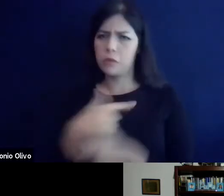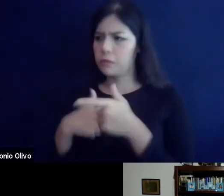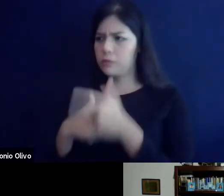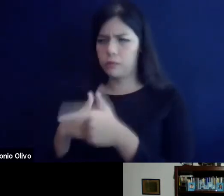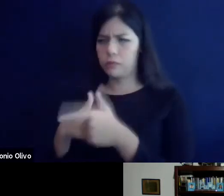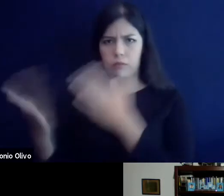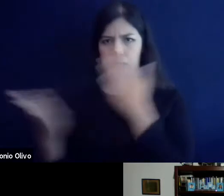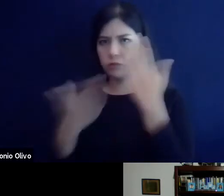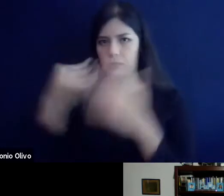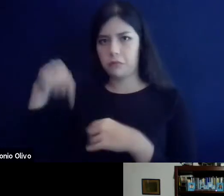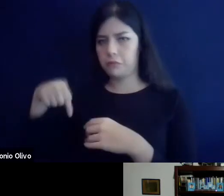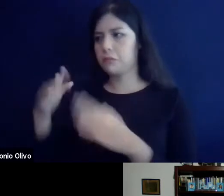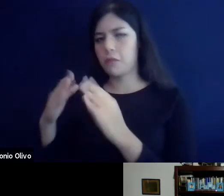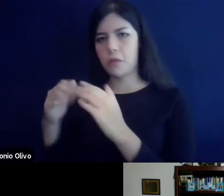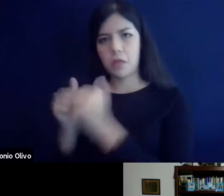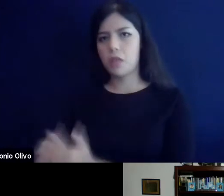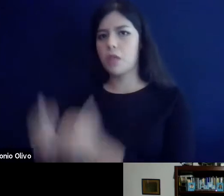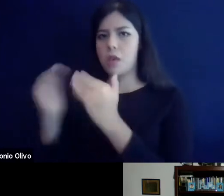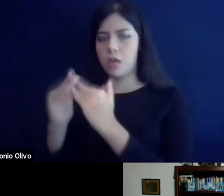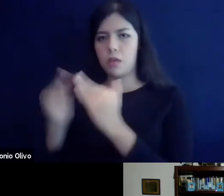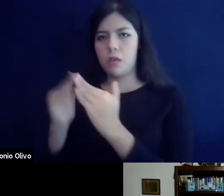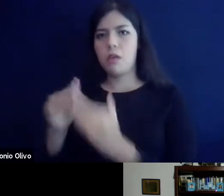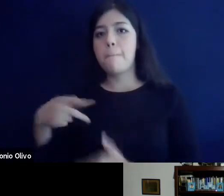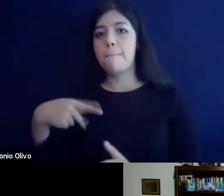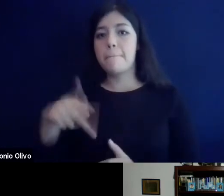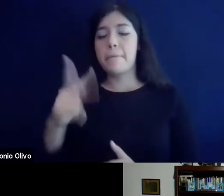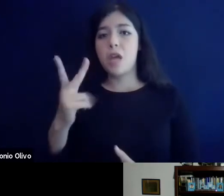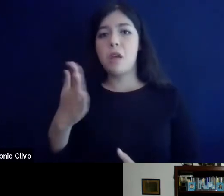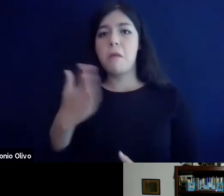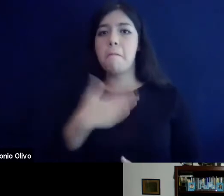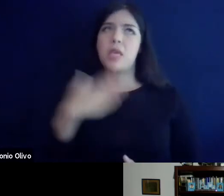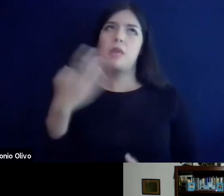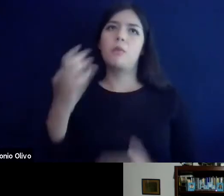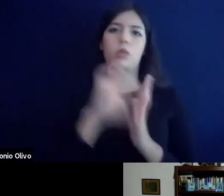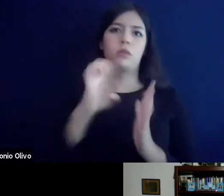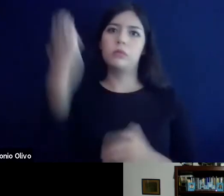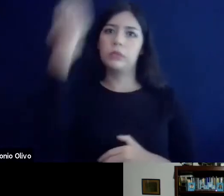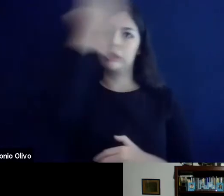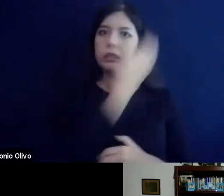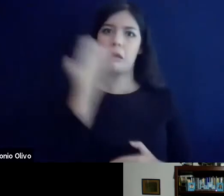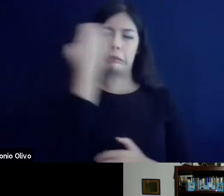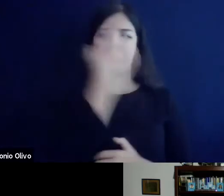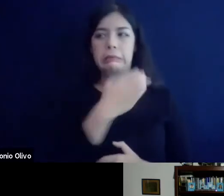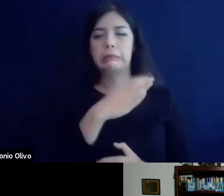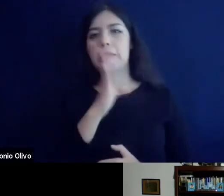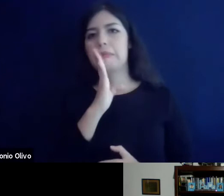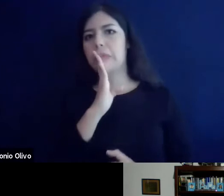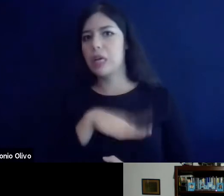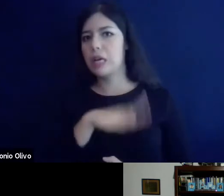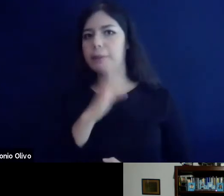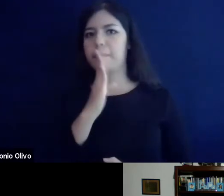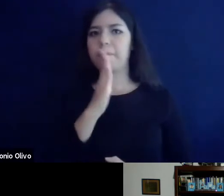esta parte que yo no podía hacer y no porque yo quisiera, pues además de que yo perdí esa